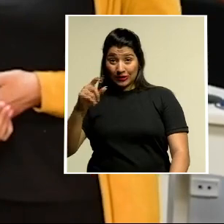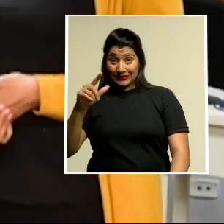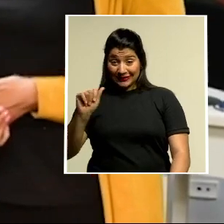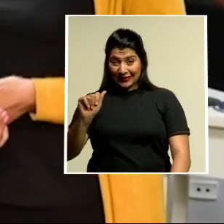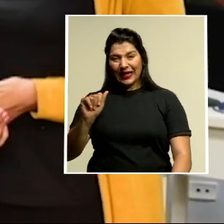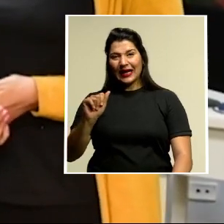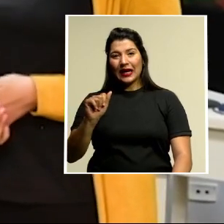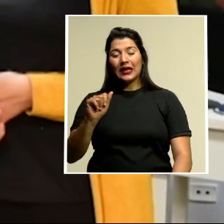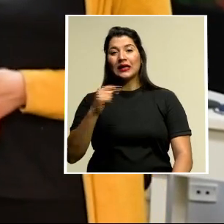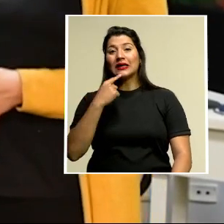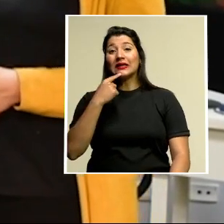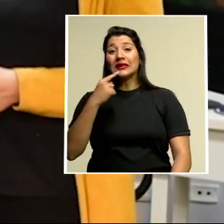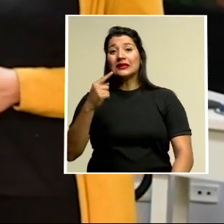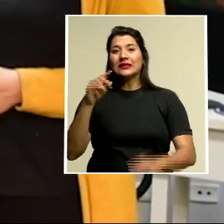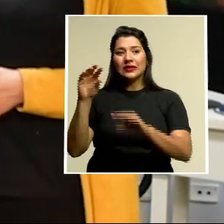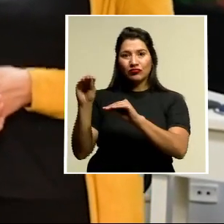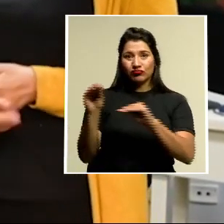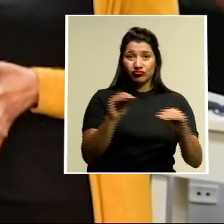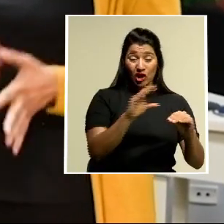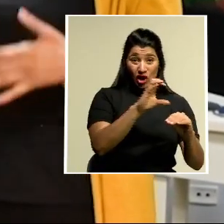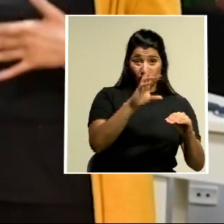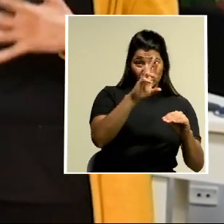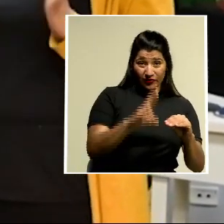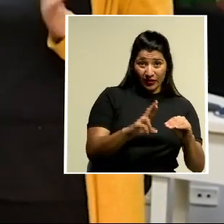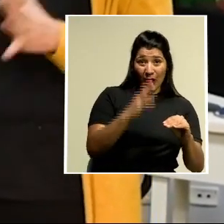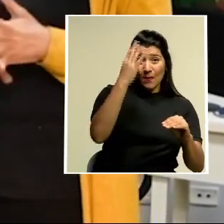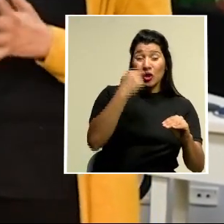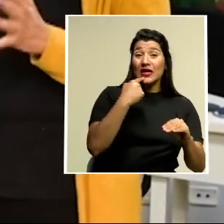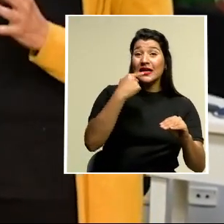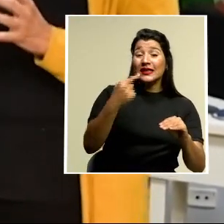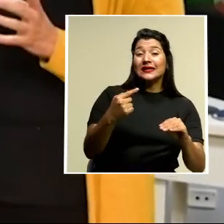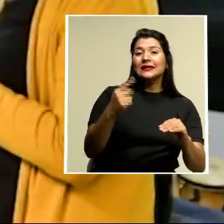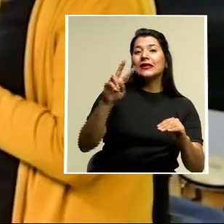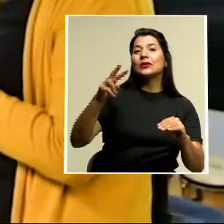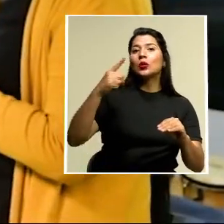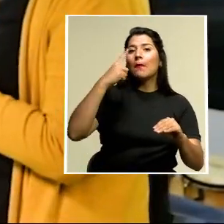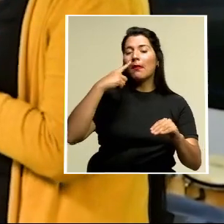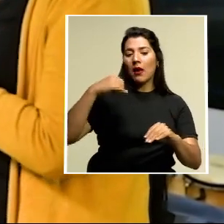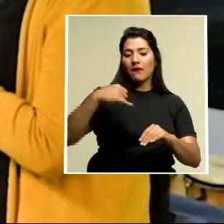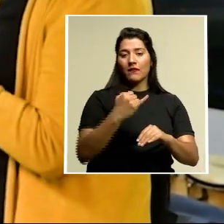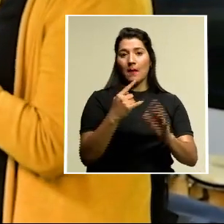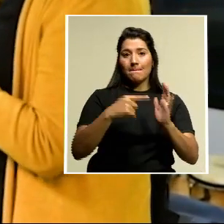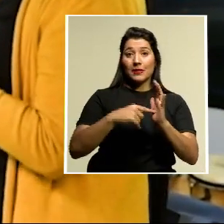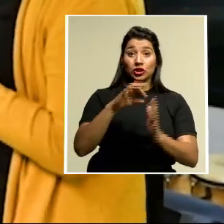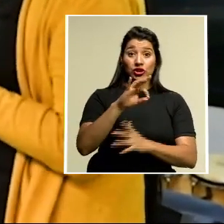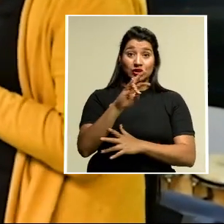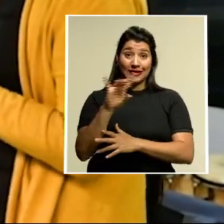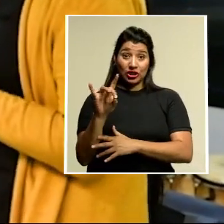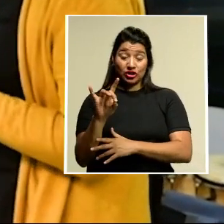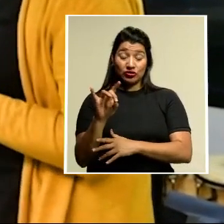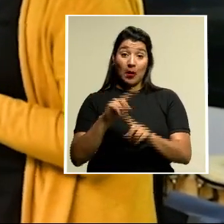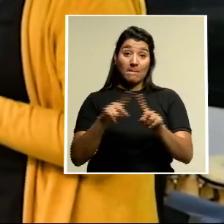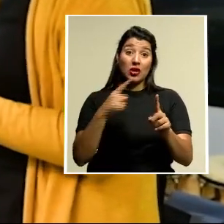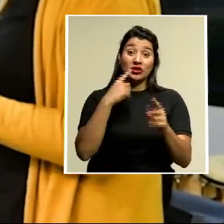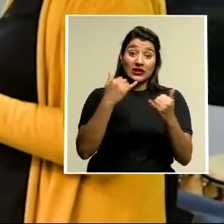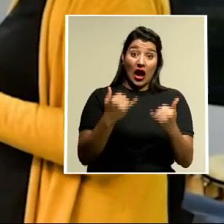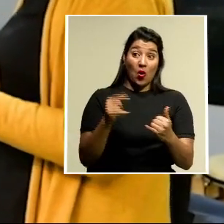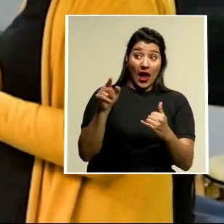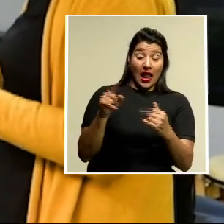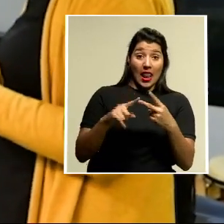Audiotopía Bicentenario, este sábado a las 8 de la noche. Patrocinan Colby y Cosevi.